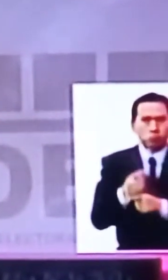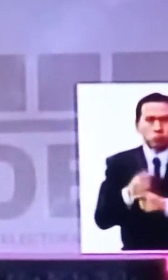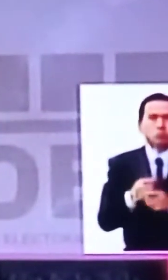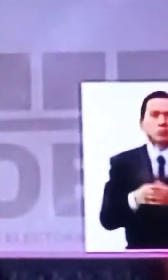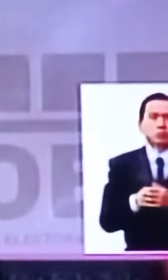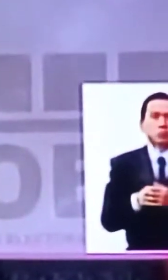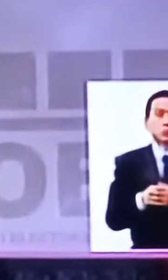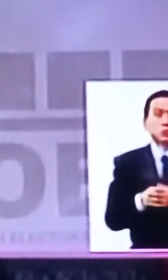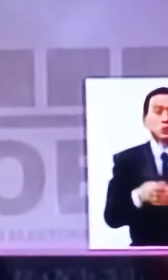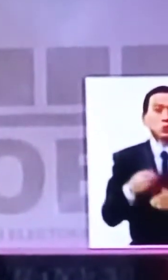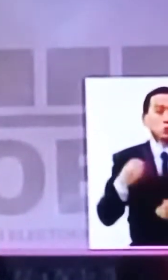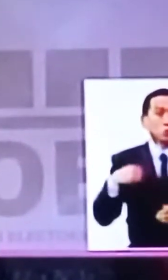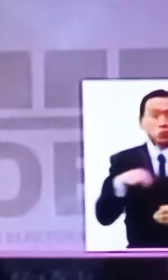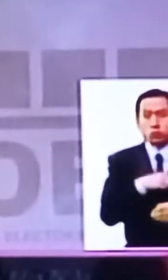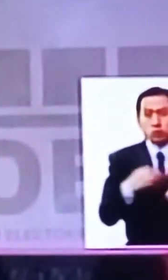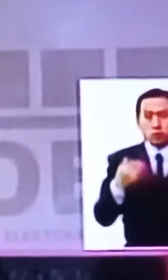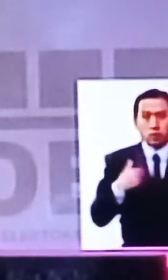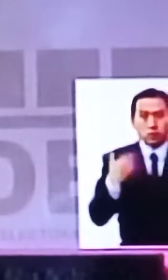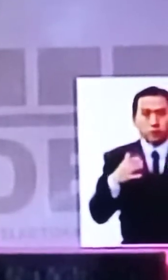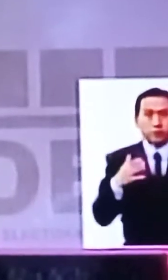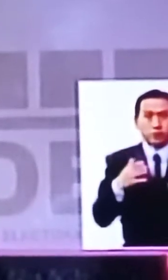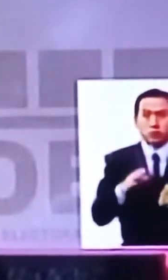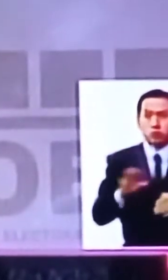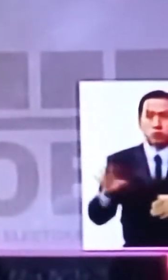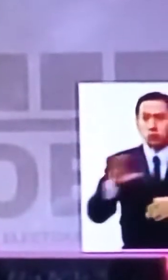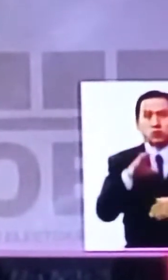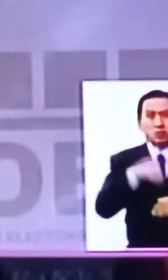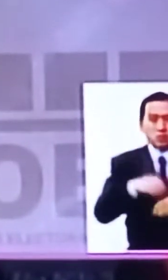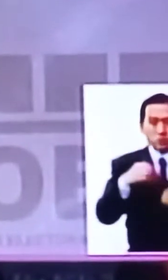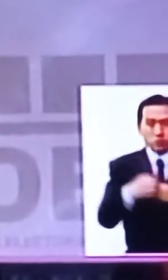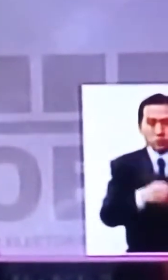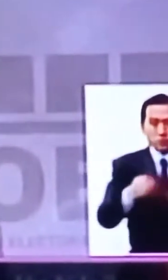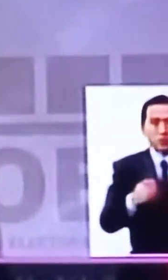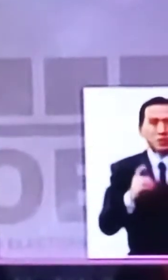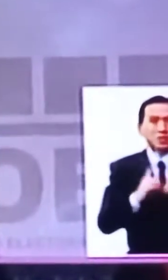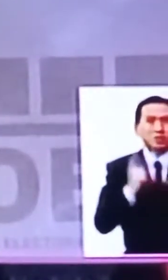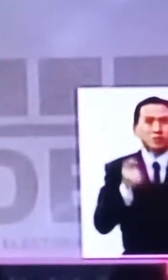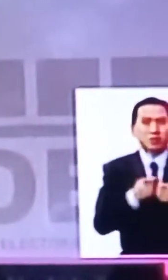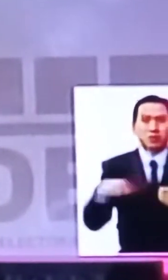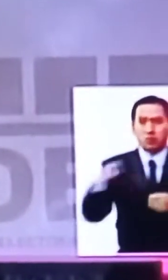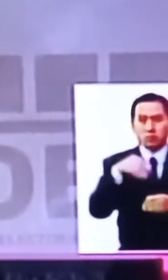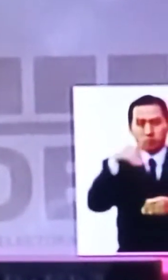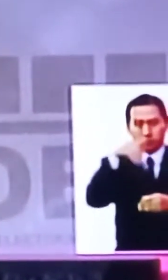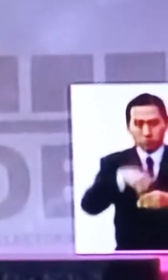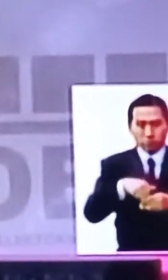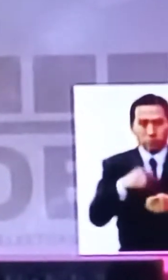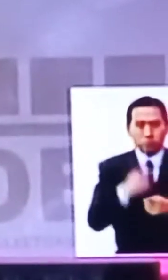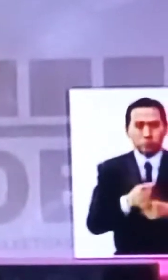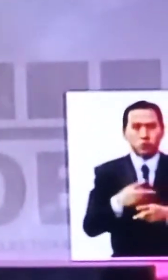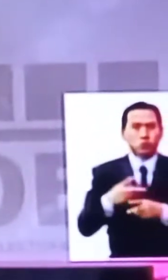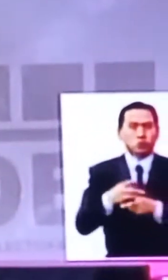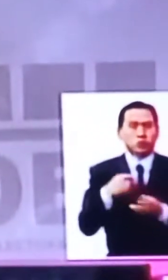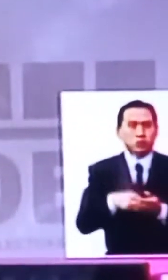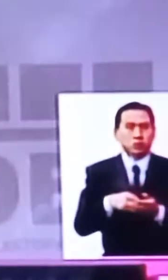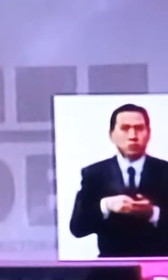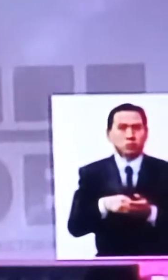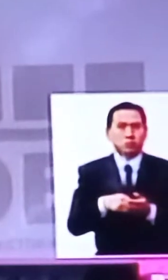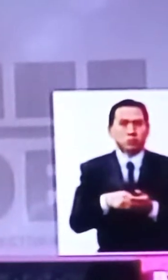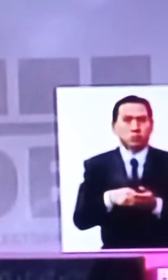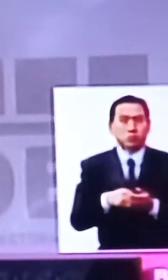Tenemos ya en los tribunales departamentales los sobres de seguridad de